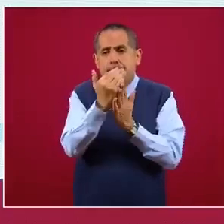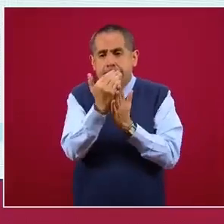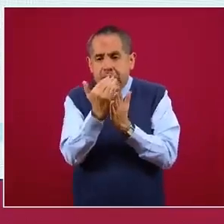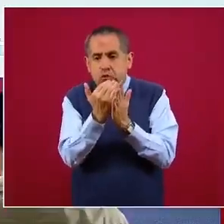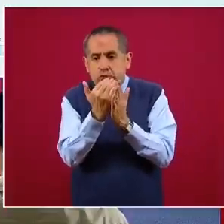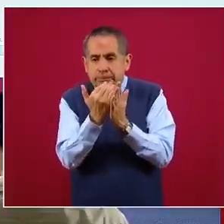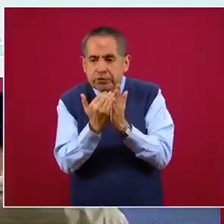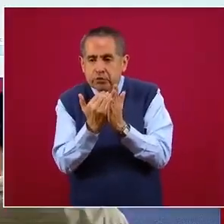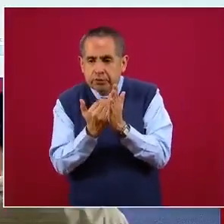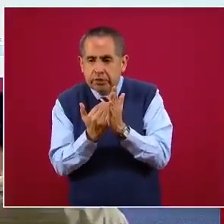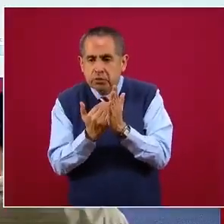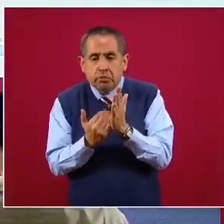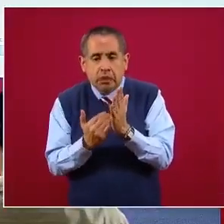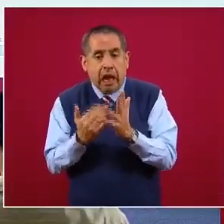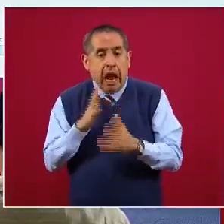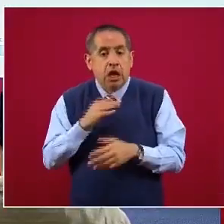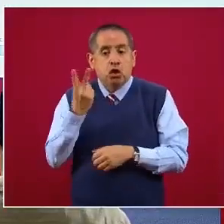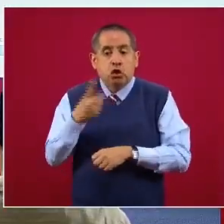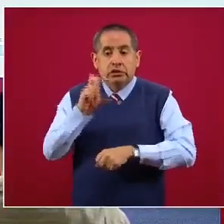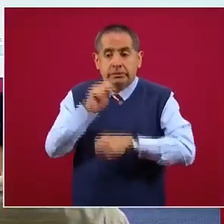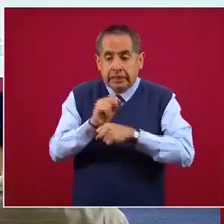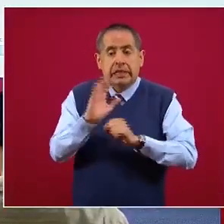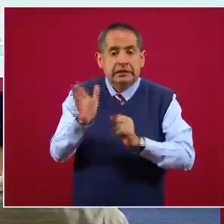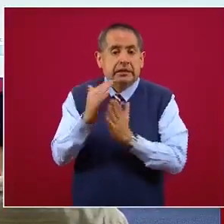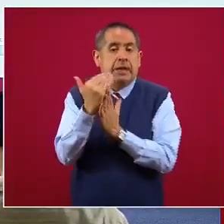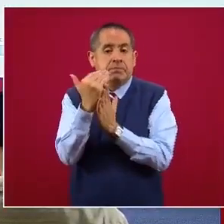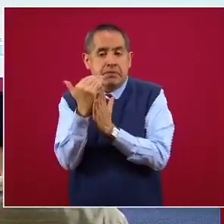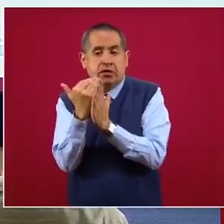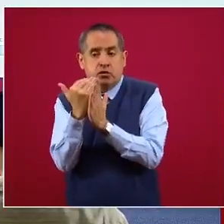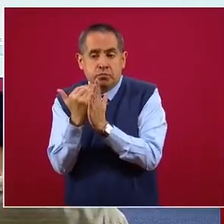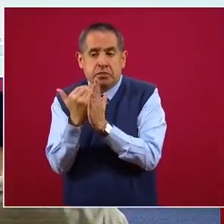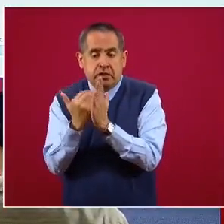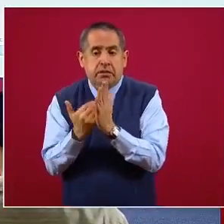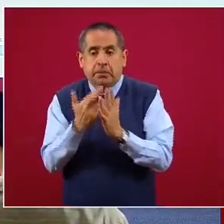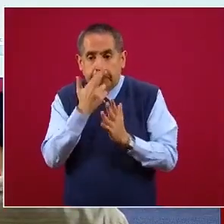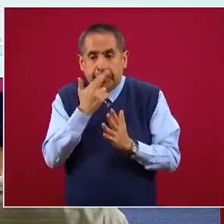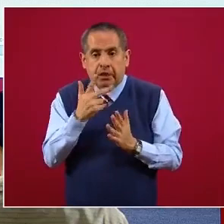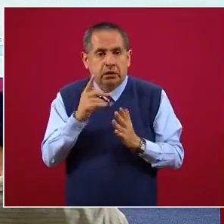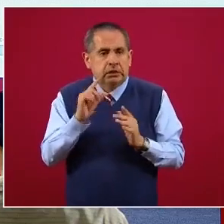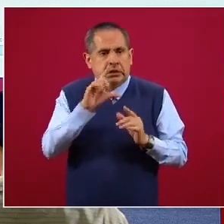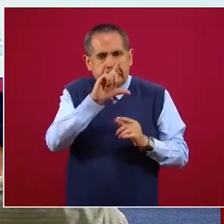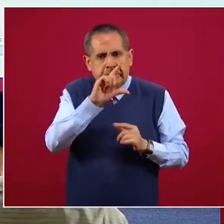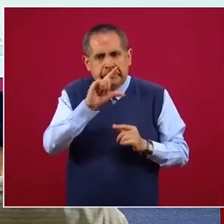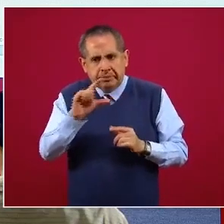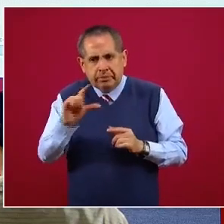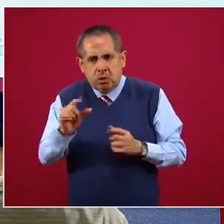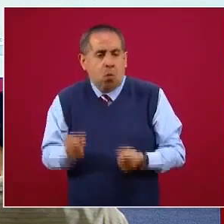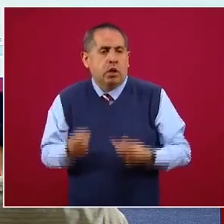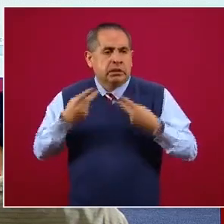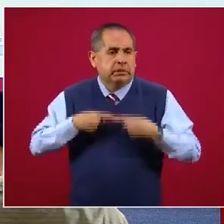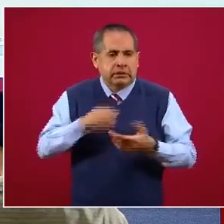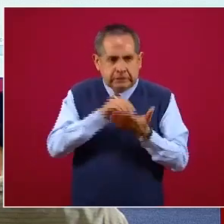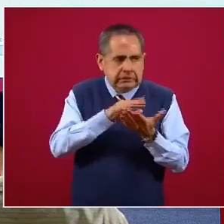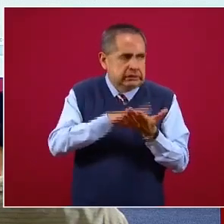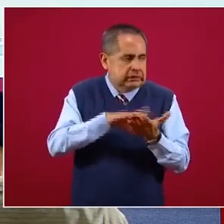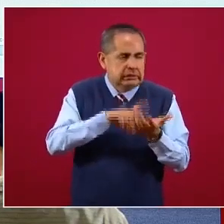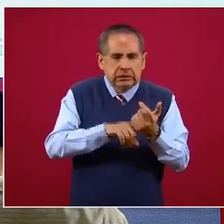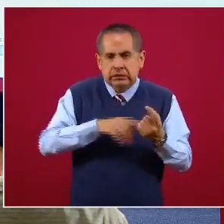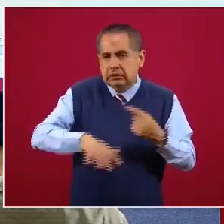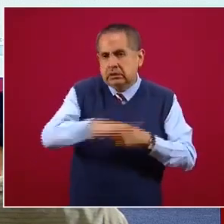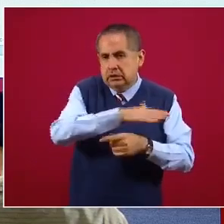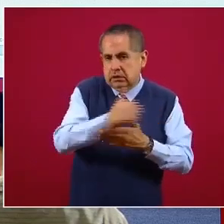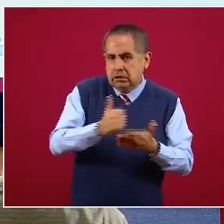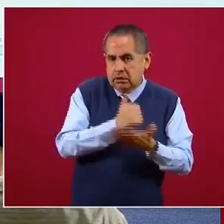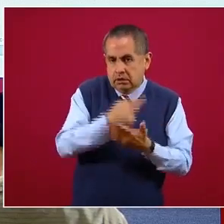ya progresivo. Tenemos 2 semanas consecutivas en donde ha existido un descenso en el número de casos registrados en la Ciudad